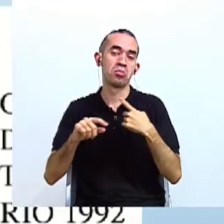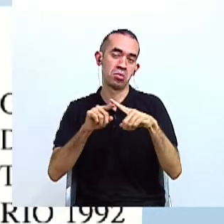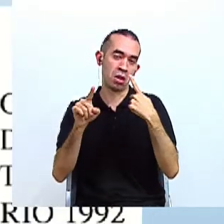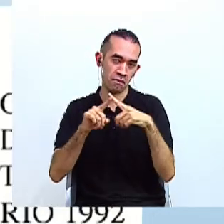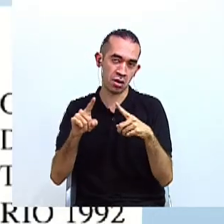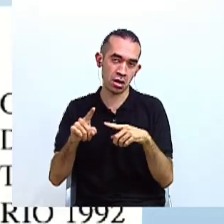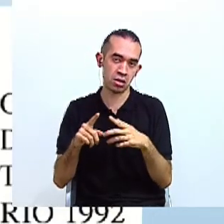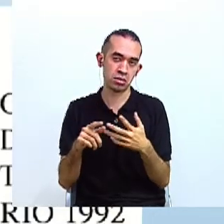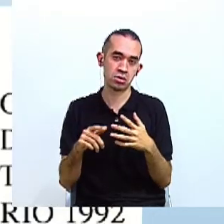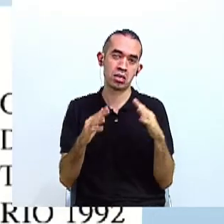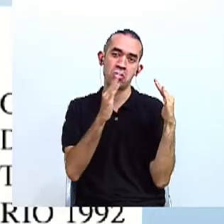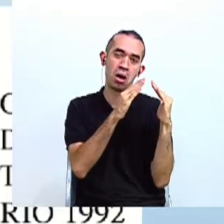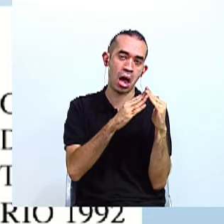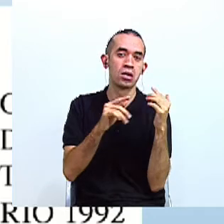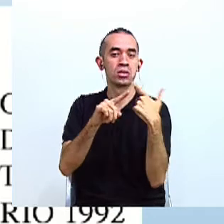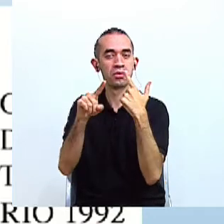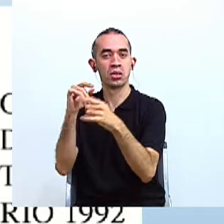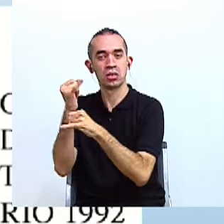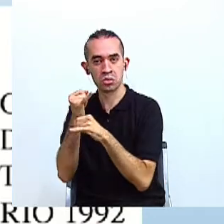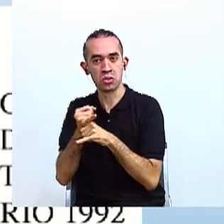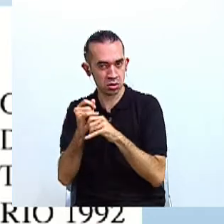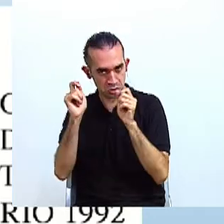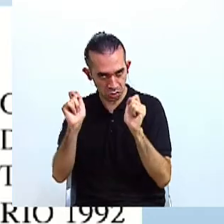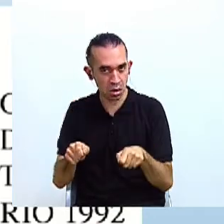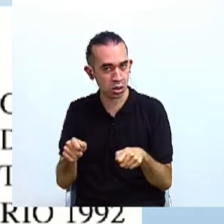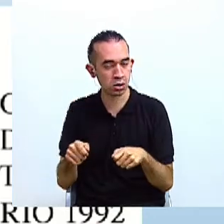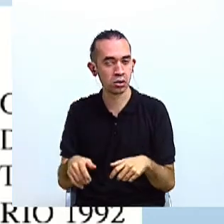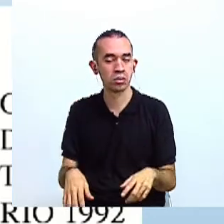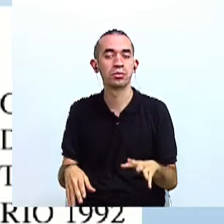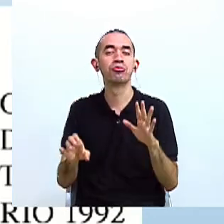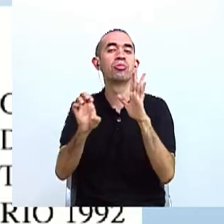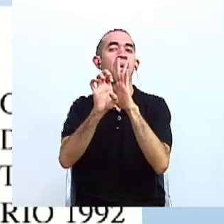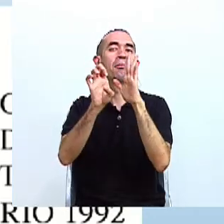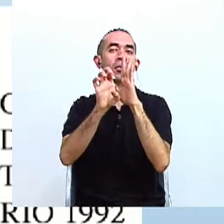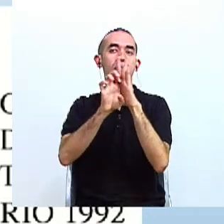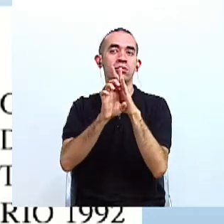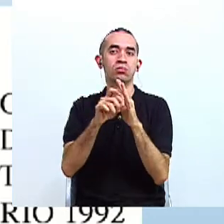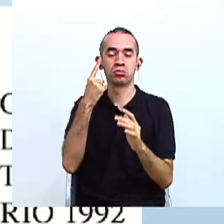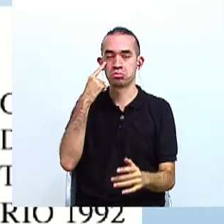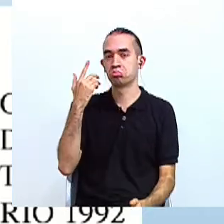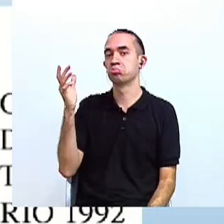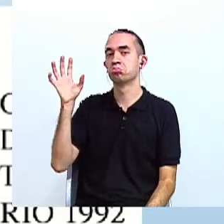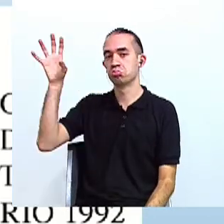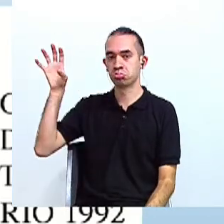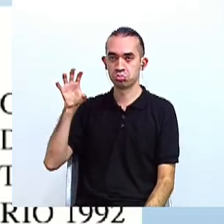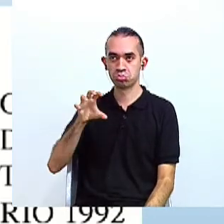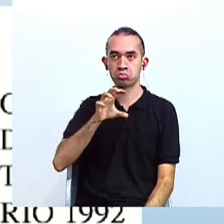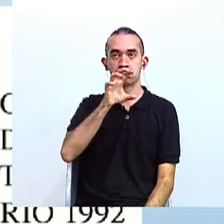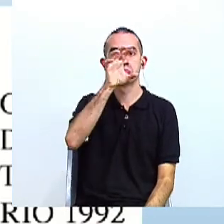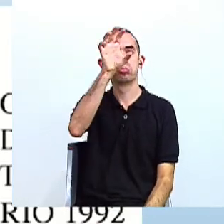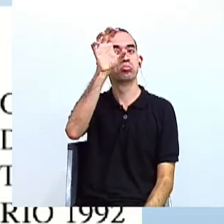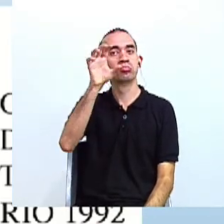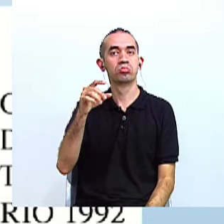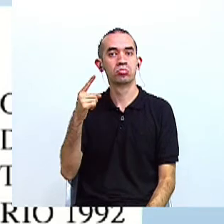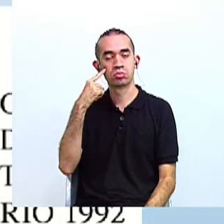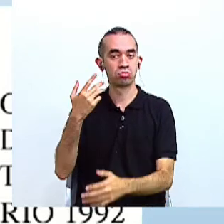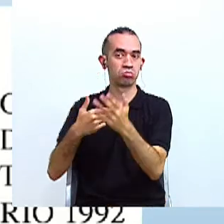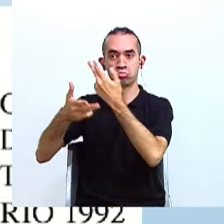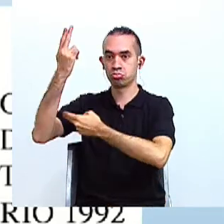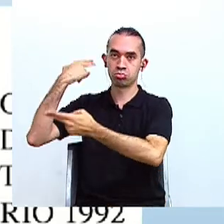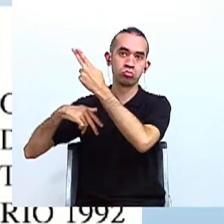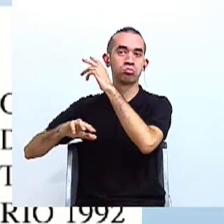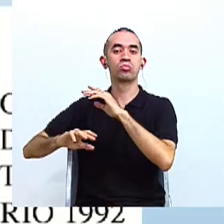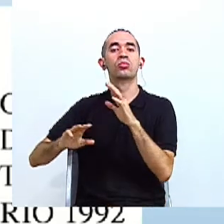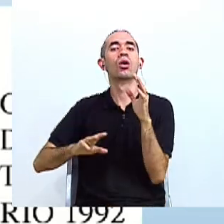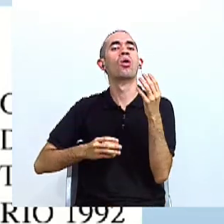nuestros hogares, desde nuestras instituciones educativas. Por ejemplo, acá podemos apreciar que a lo largo de la historia se han